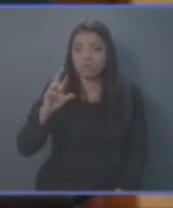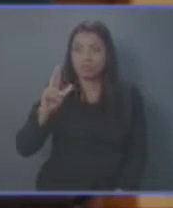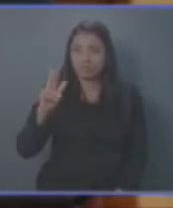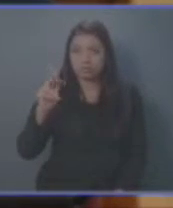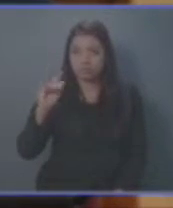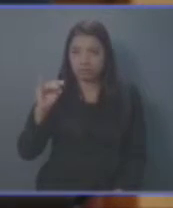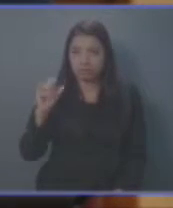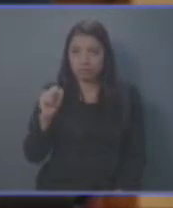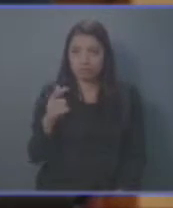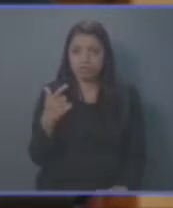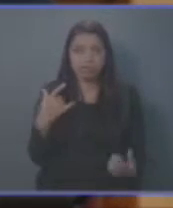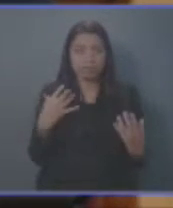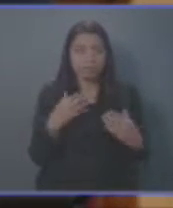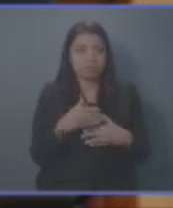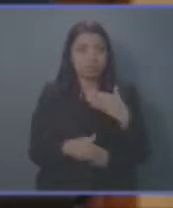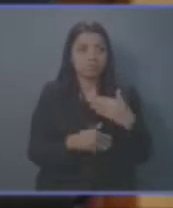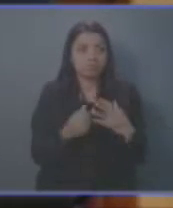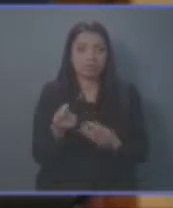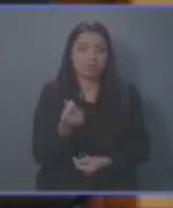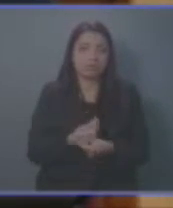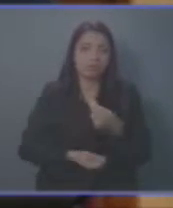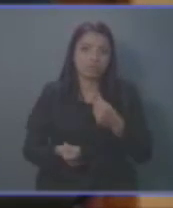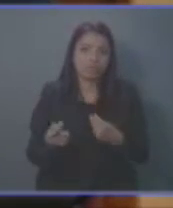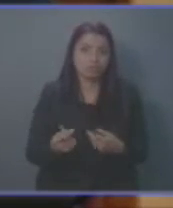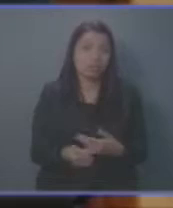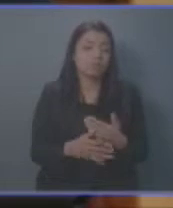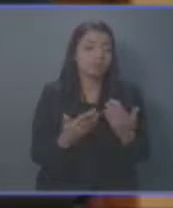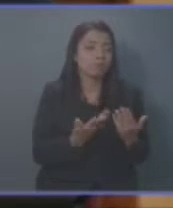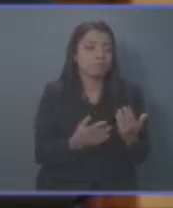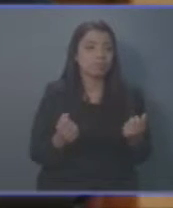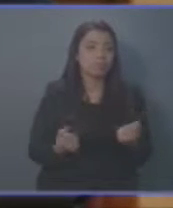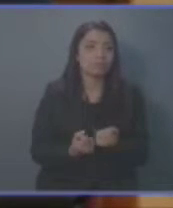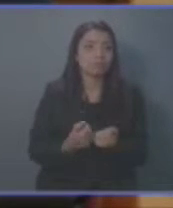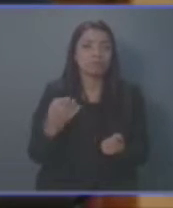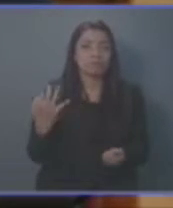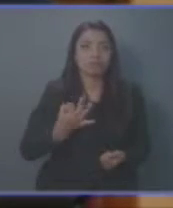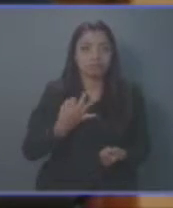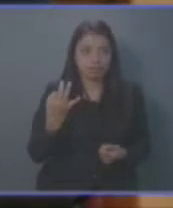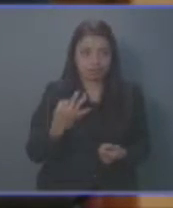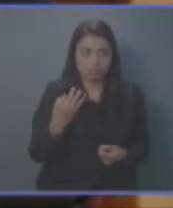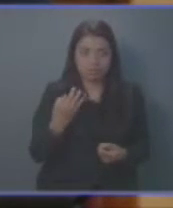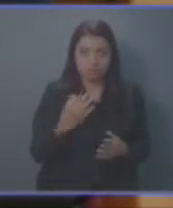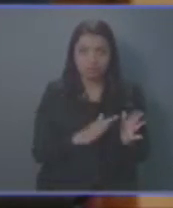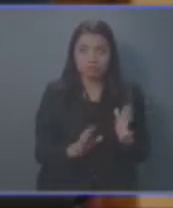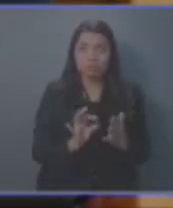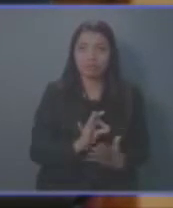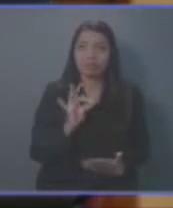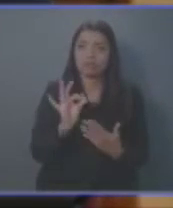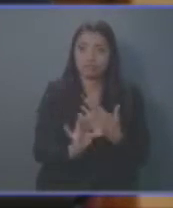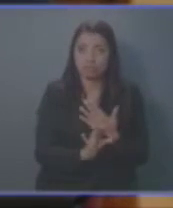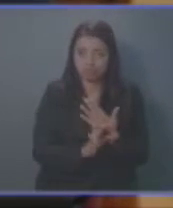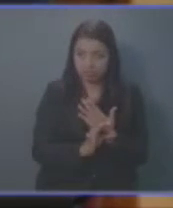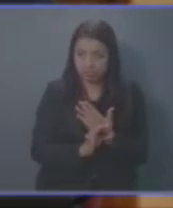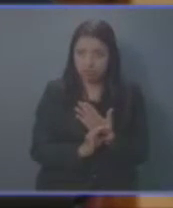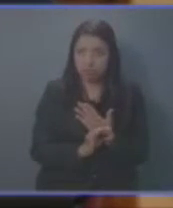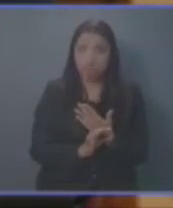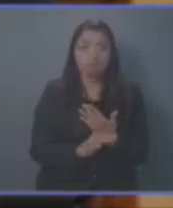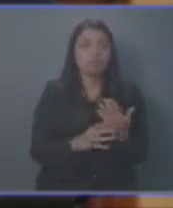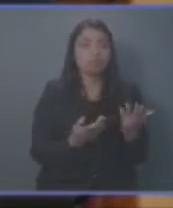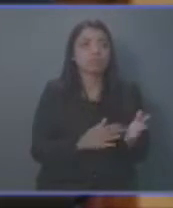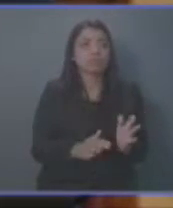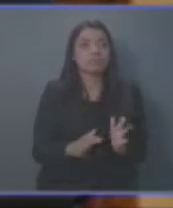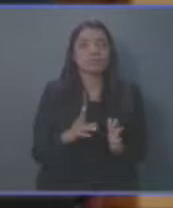ofrece soluciones comerciales para apoyar las necesidades de salud pública con su programa